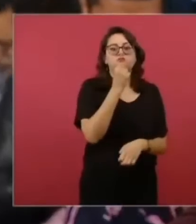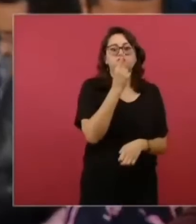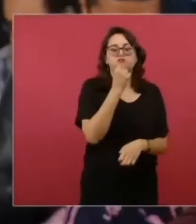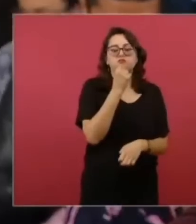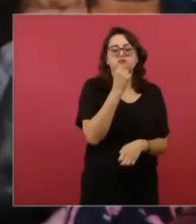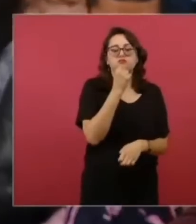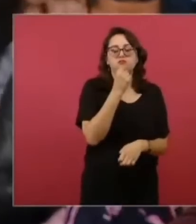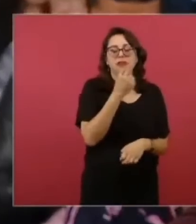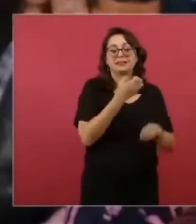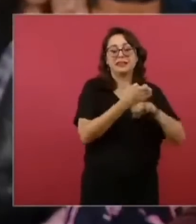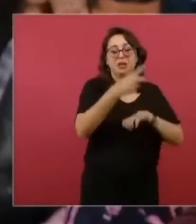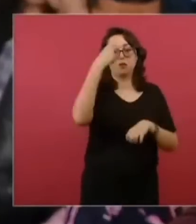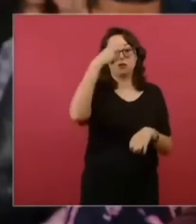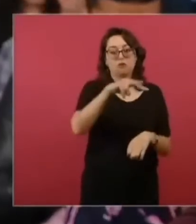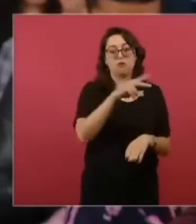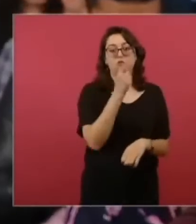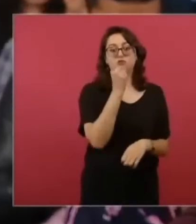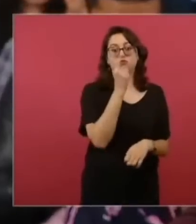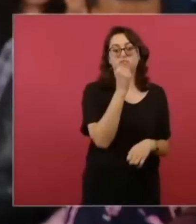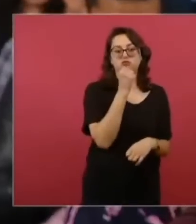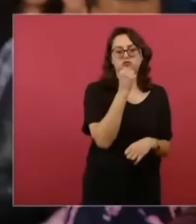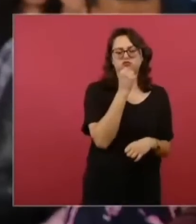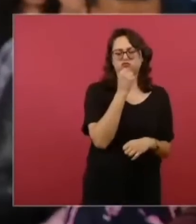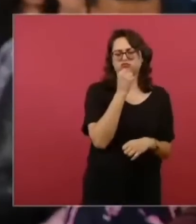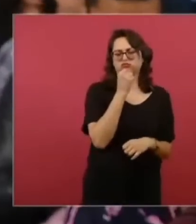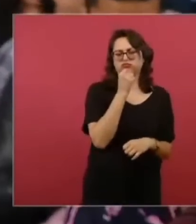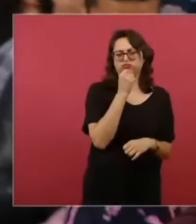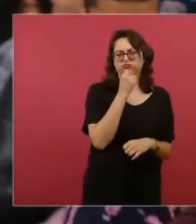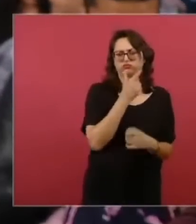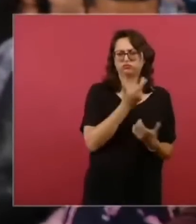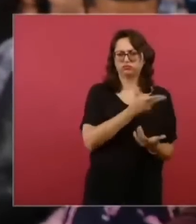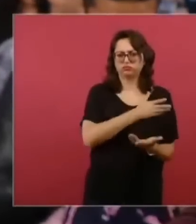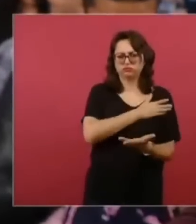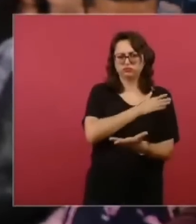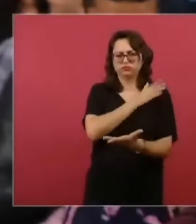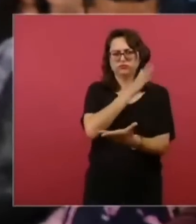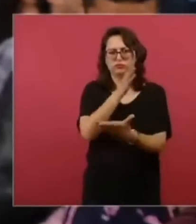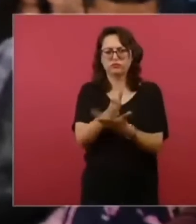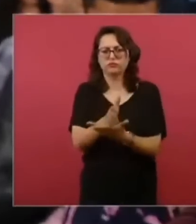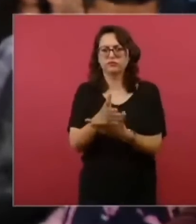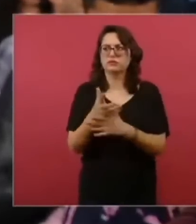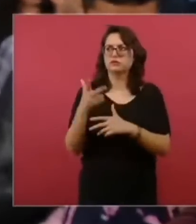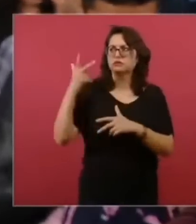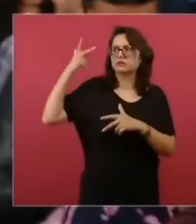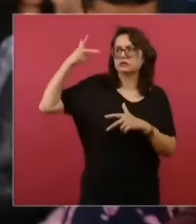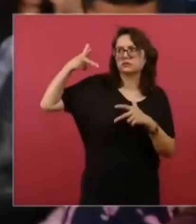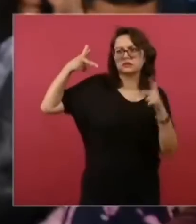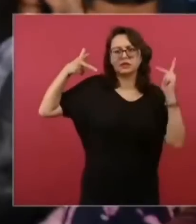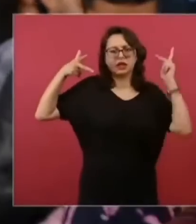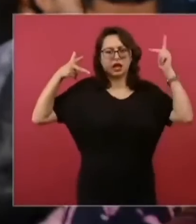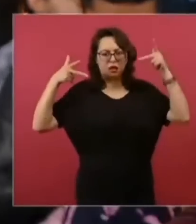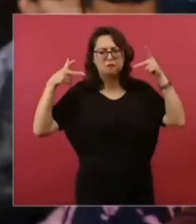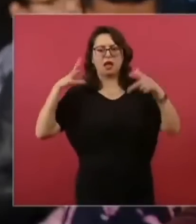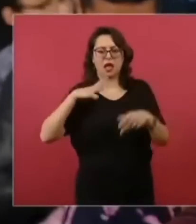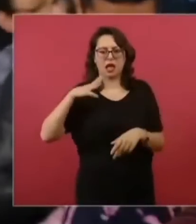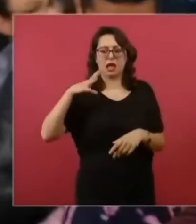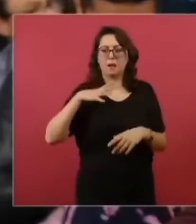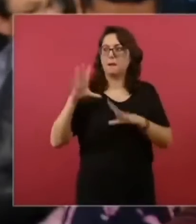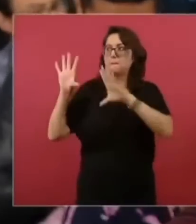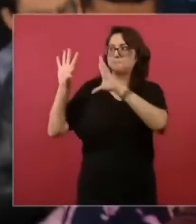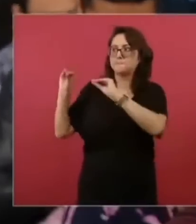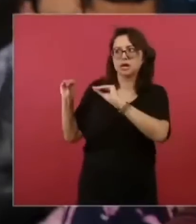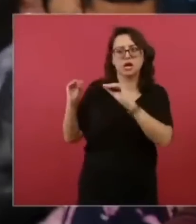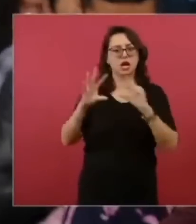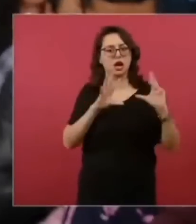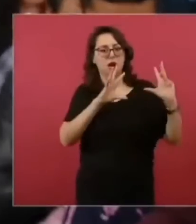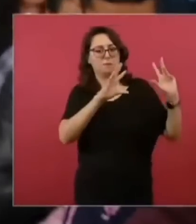Tenancingo en el Estado de México, y resulta que dan la orden que apaguen las cámaras. Llegaron, ya traían en